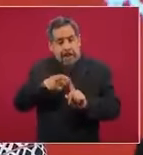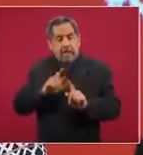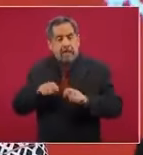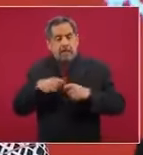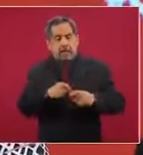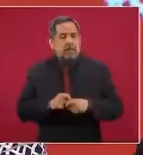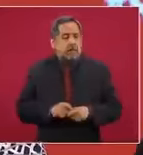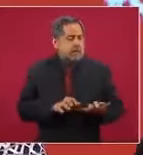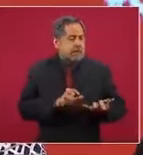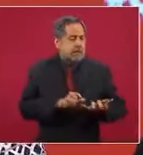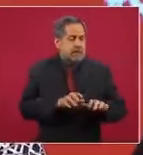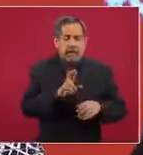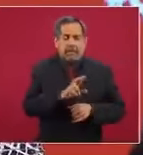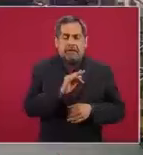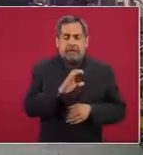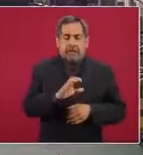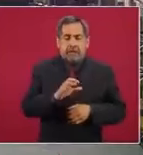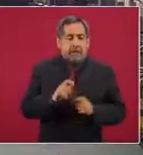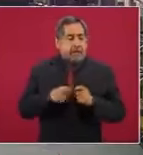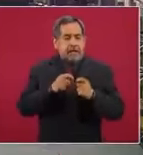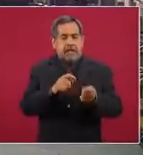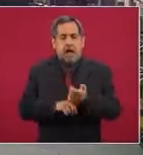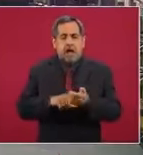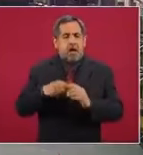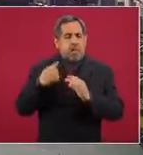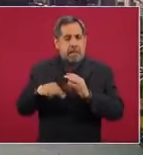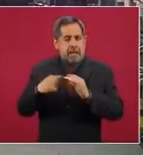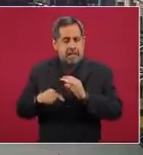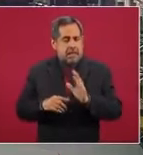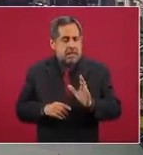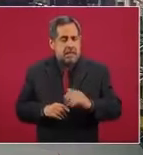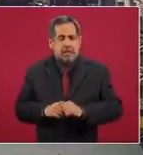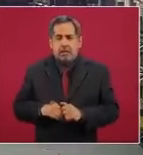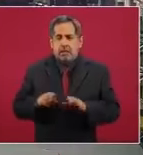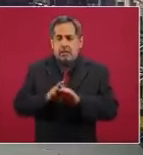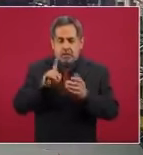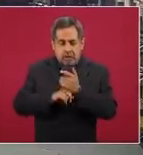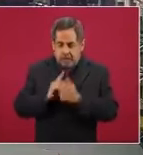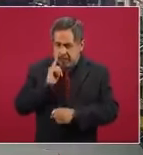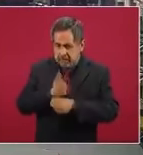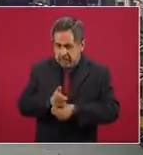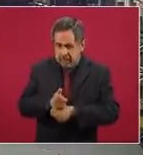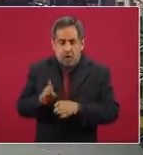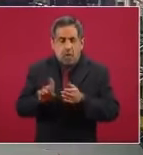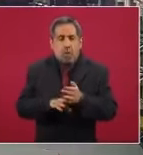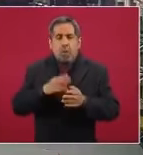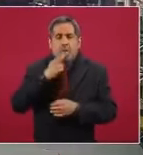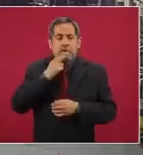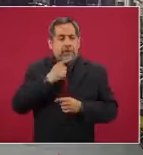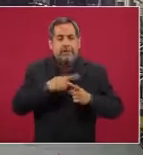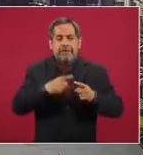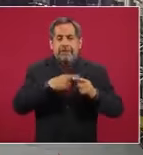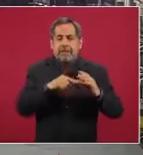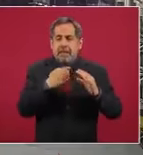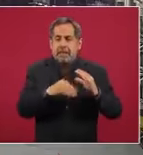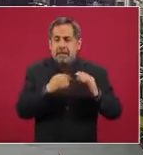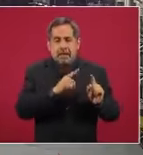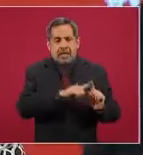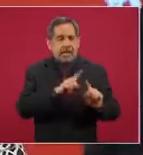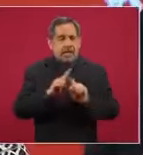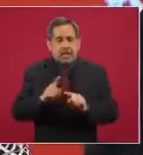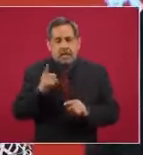dan de alta, aparte de dar su RFC, dan un buzón, un correo. Y entonces lo que detectamos también es que usaban diferentes correos y